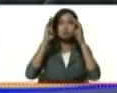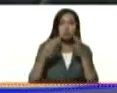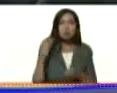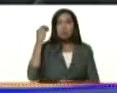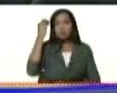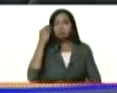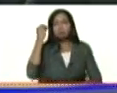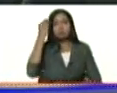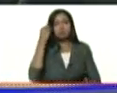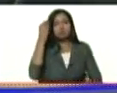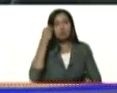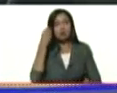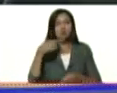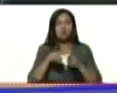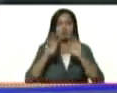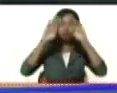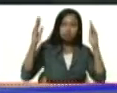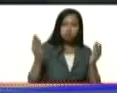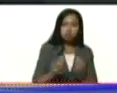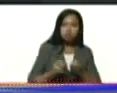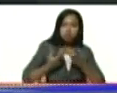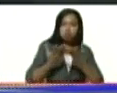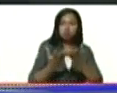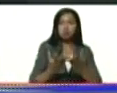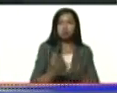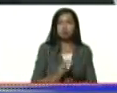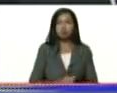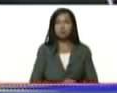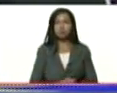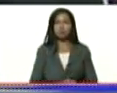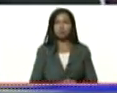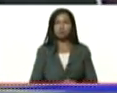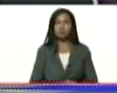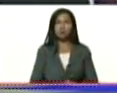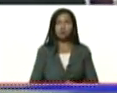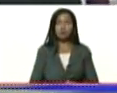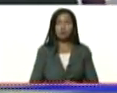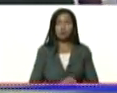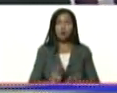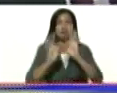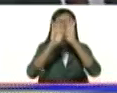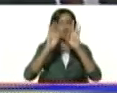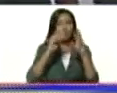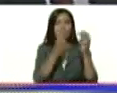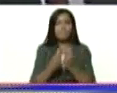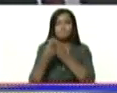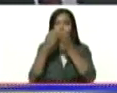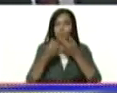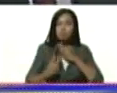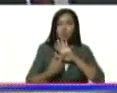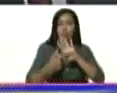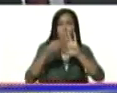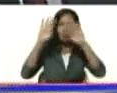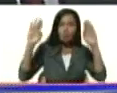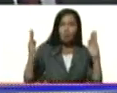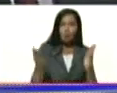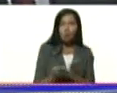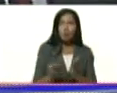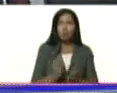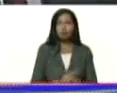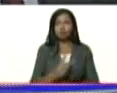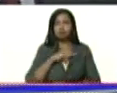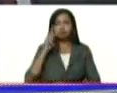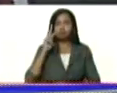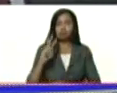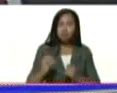pensamiento al mundo, un solo modelo económico al mundo. Hemos